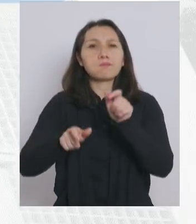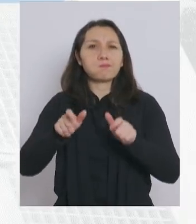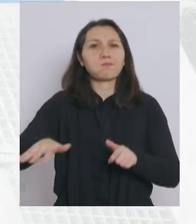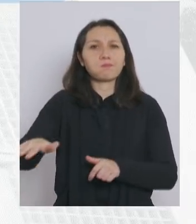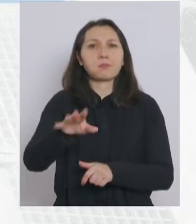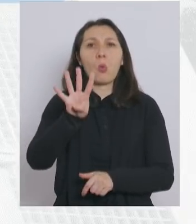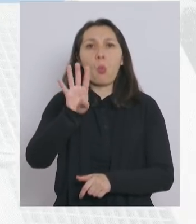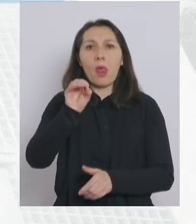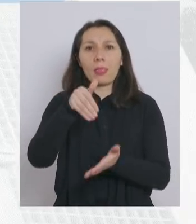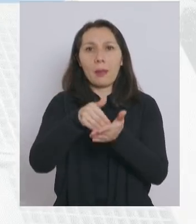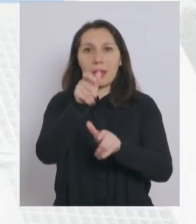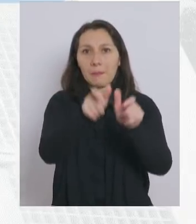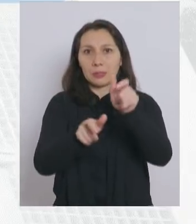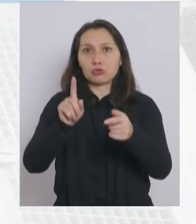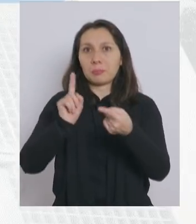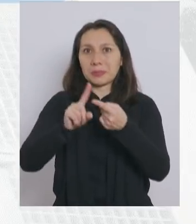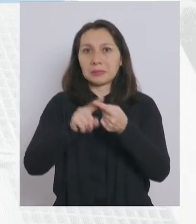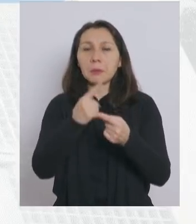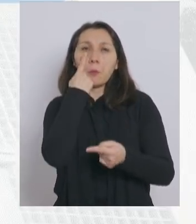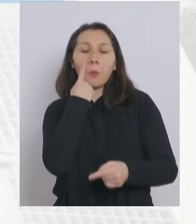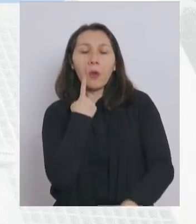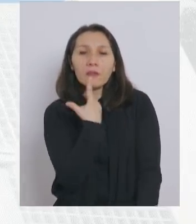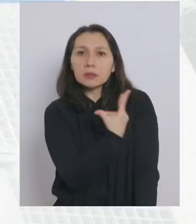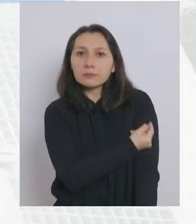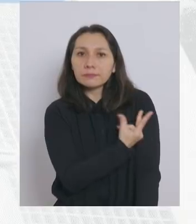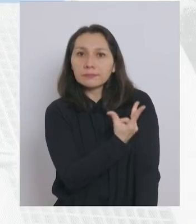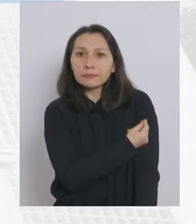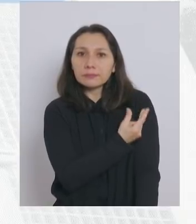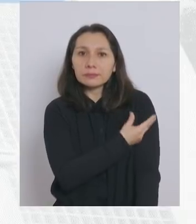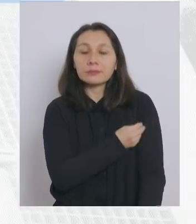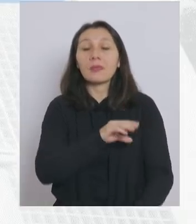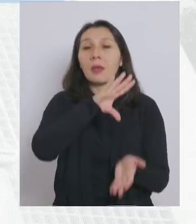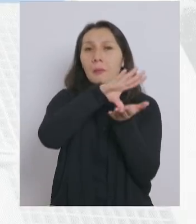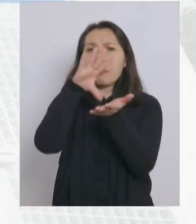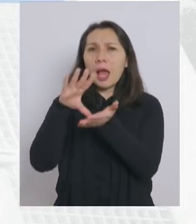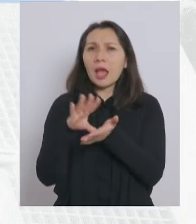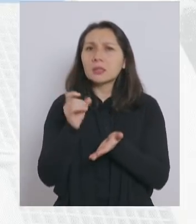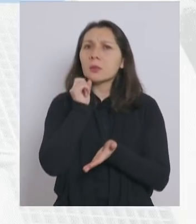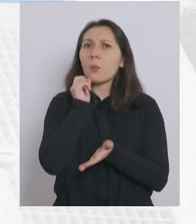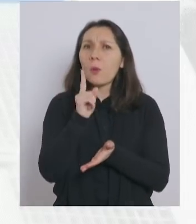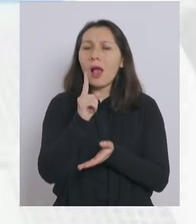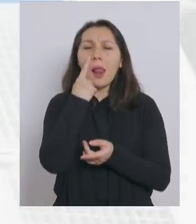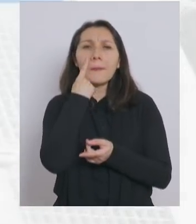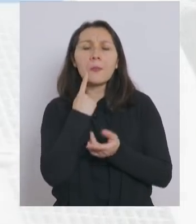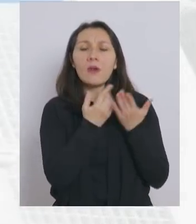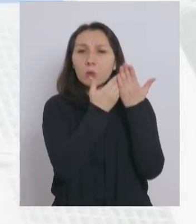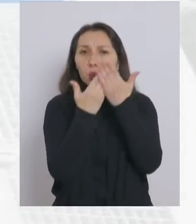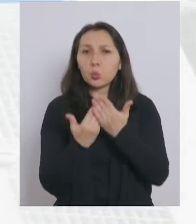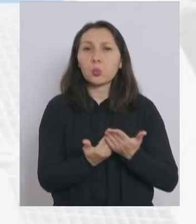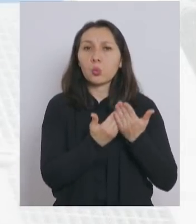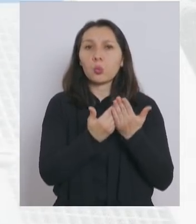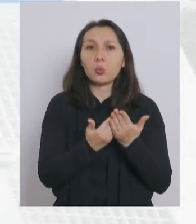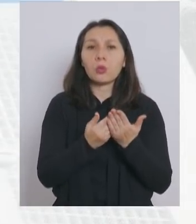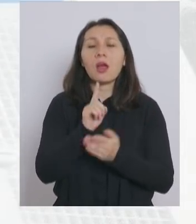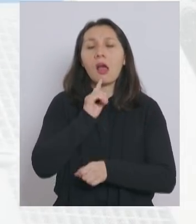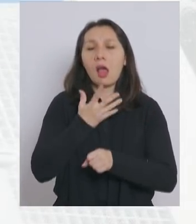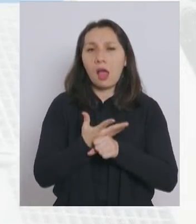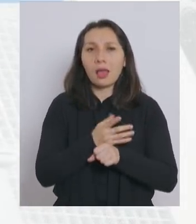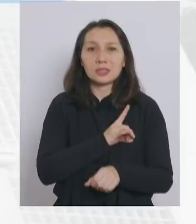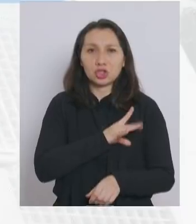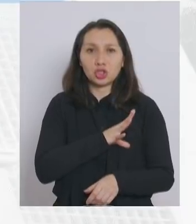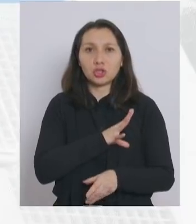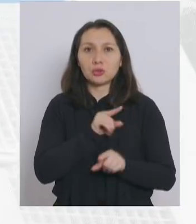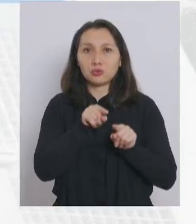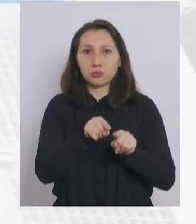40.000 participantes y que entre los países en donde se llevó a cabo este estudio estaba